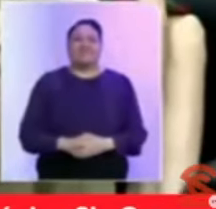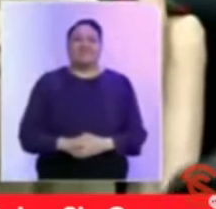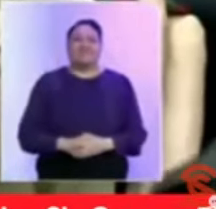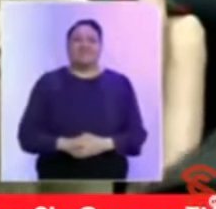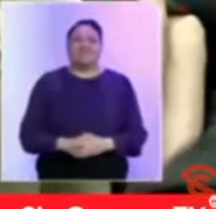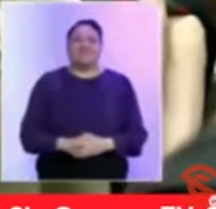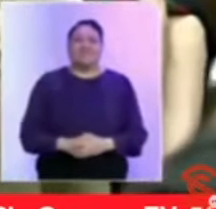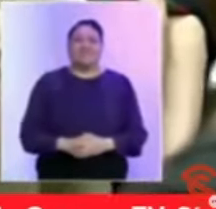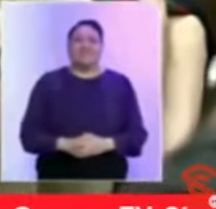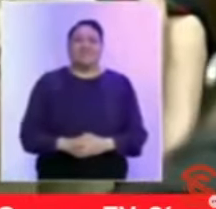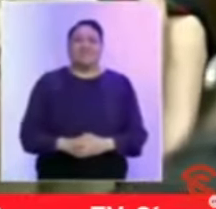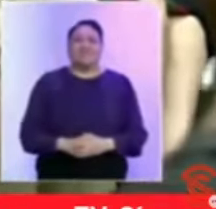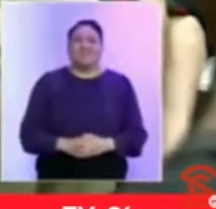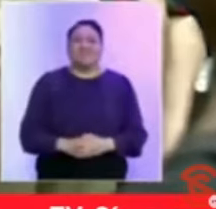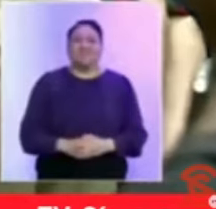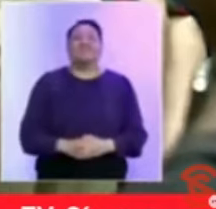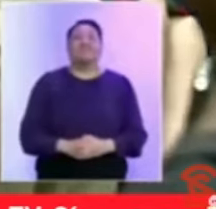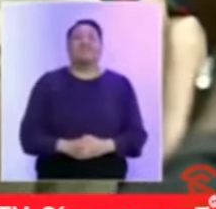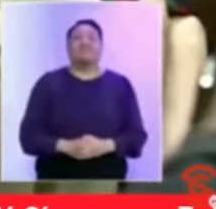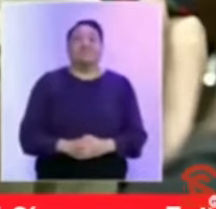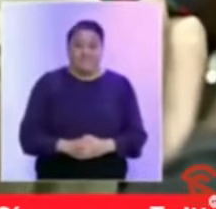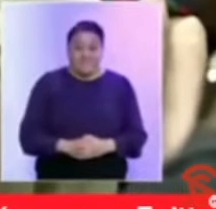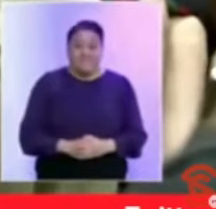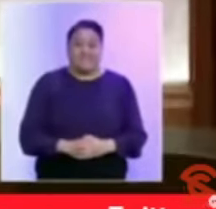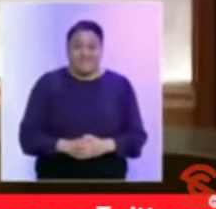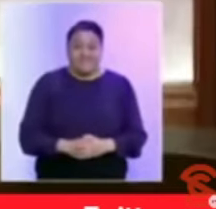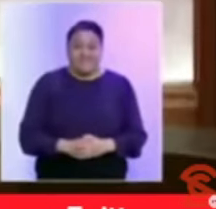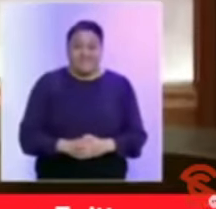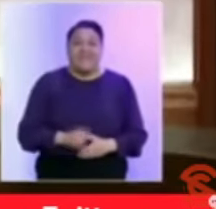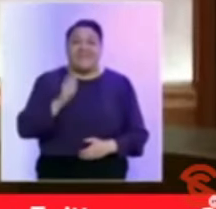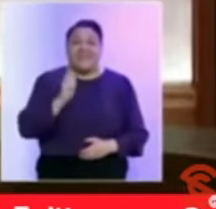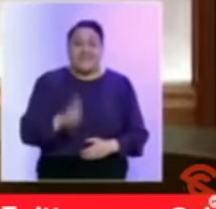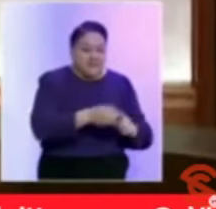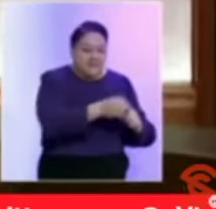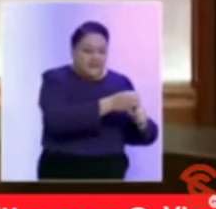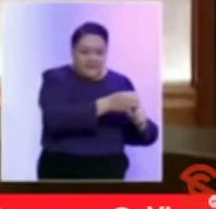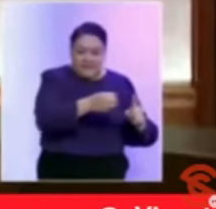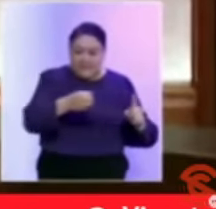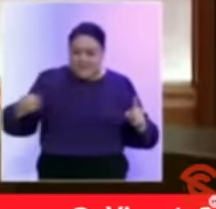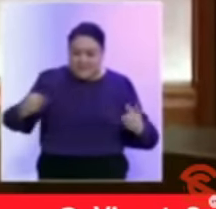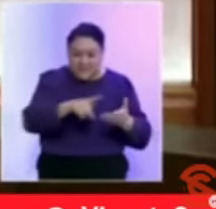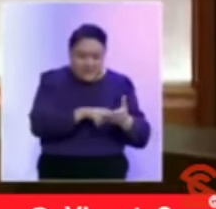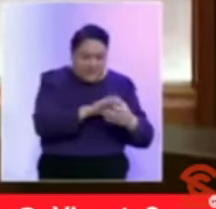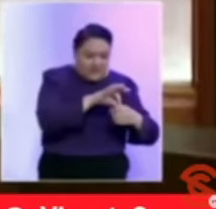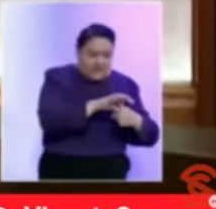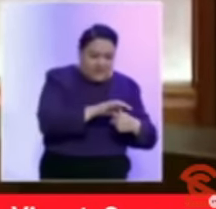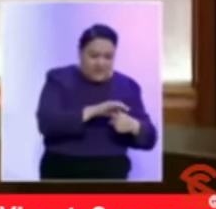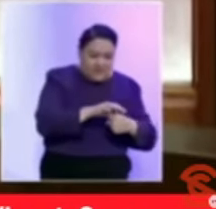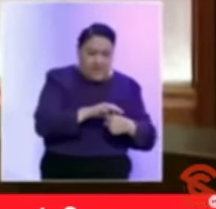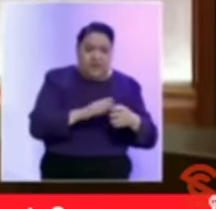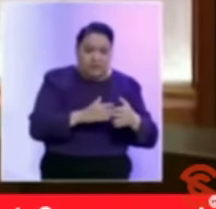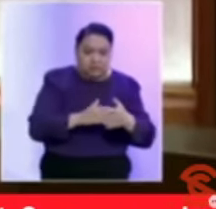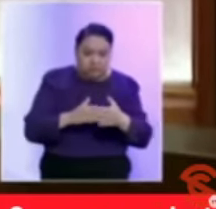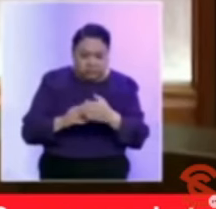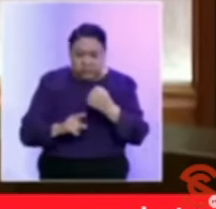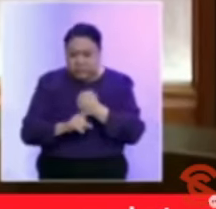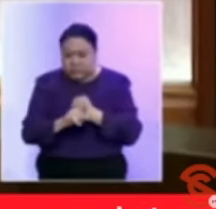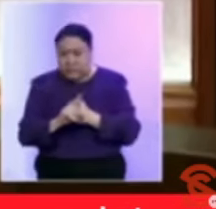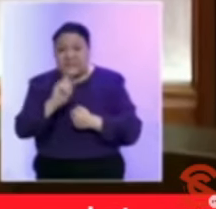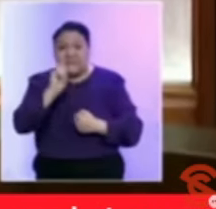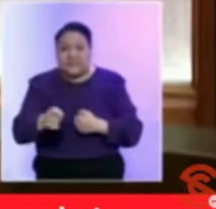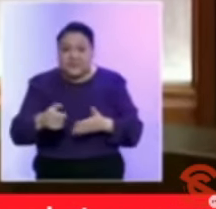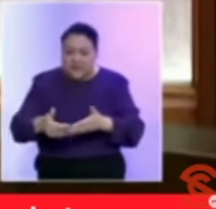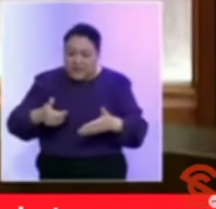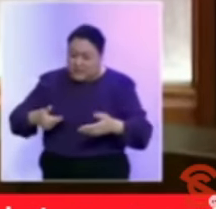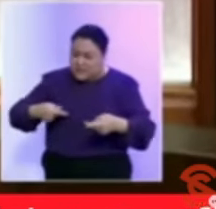ciudadano enfrentar un proceso electoral con estos retos implicó arduas